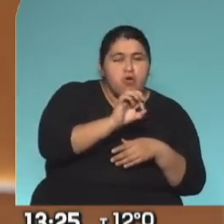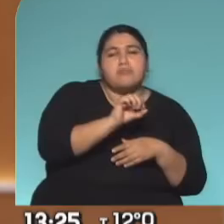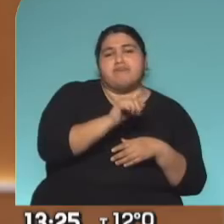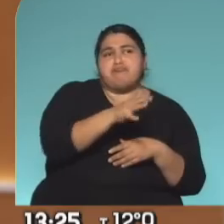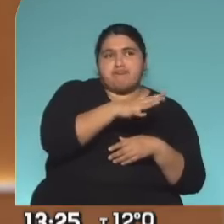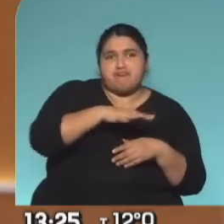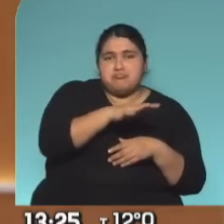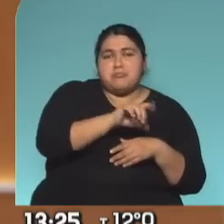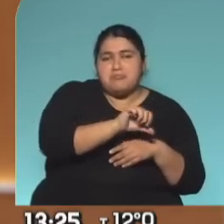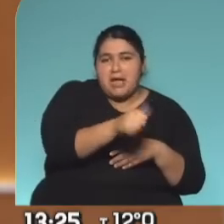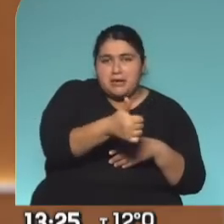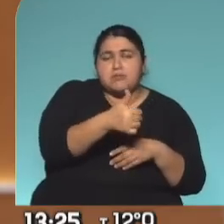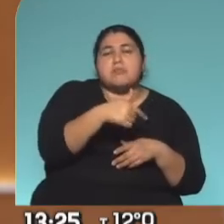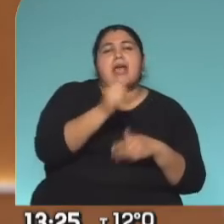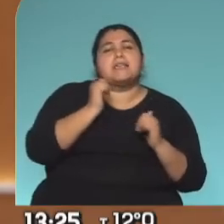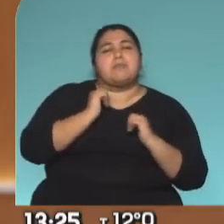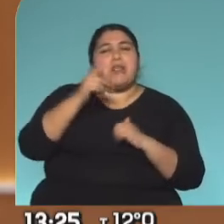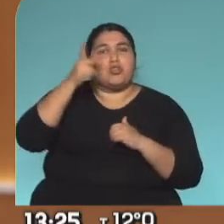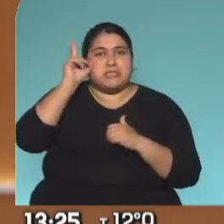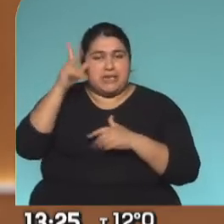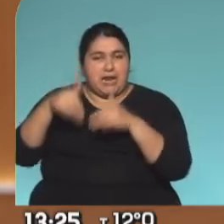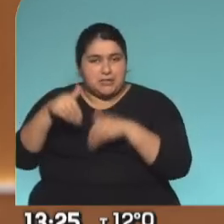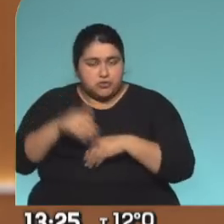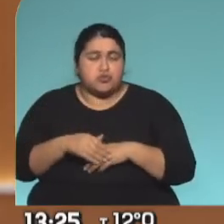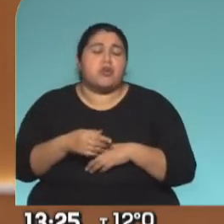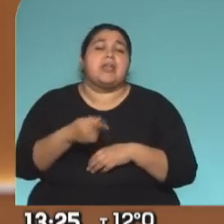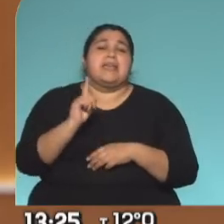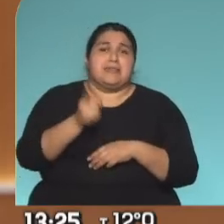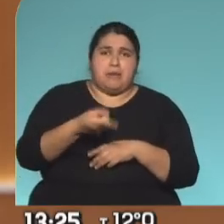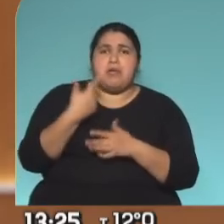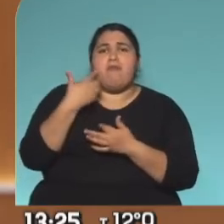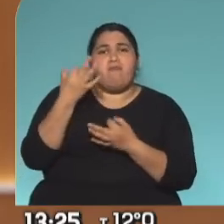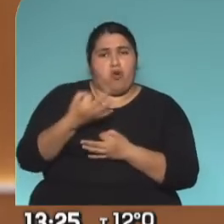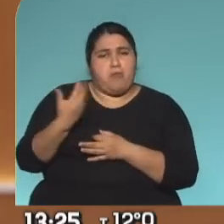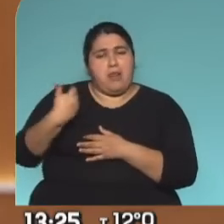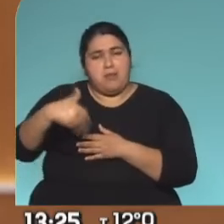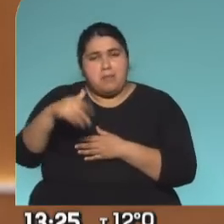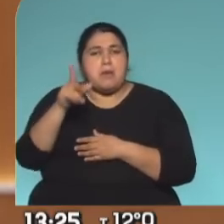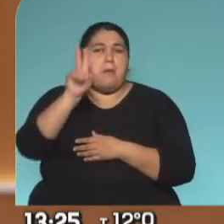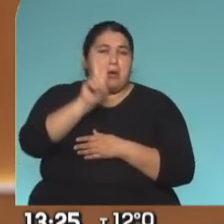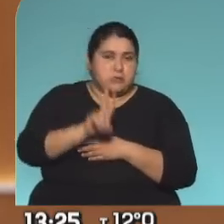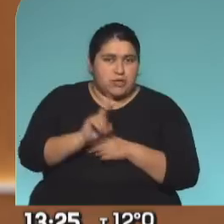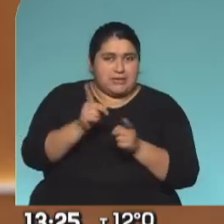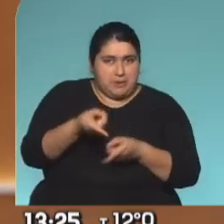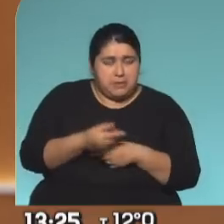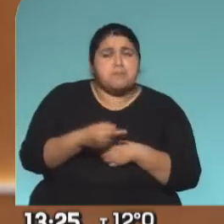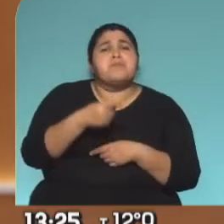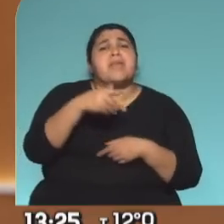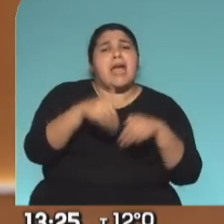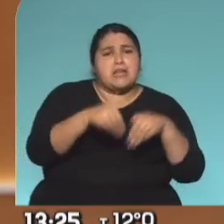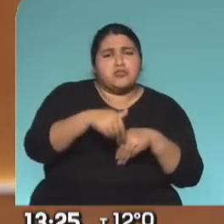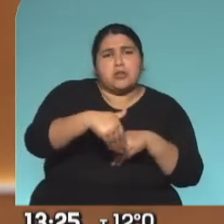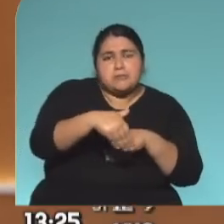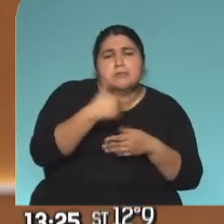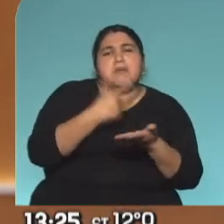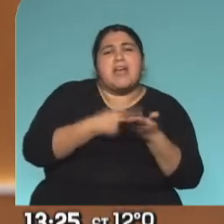estamos esperando las elecciones en Chile. Hay elecciones, por lo menos formalmente previstas, en Venezuela y hay unas elecciones decisivas